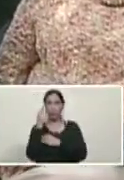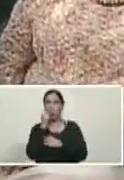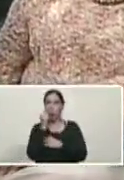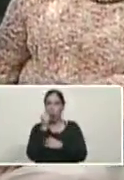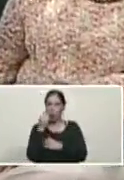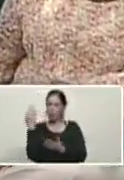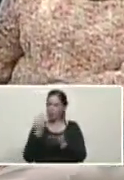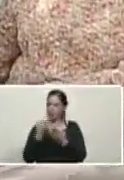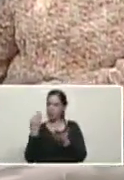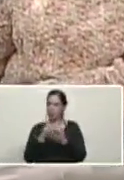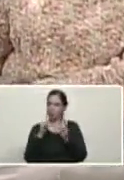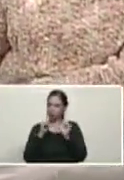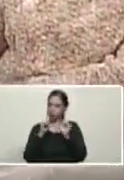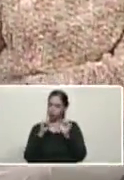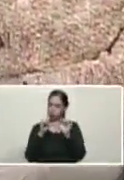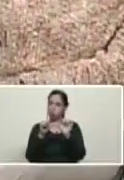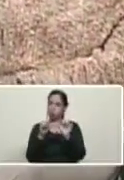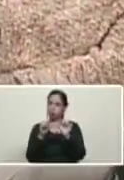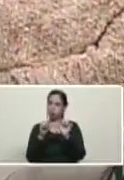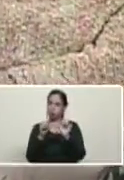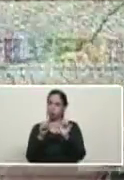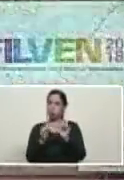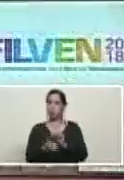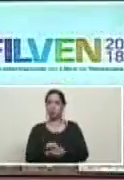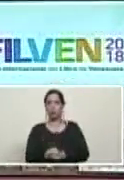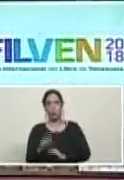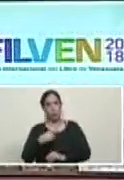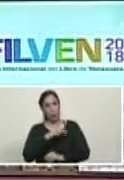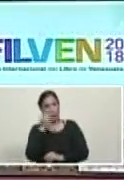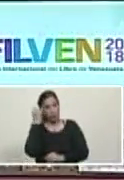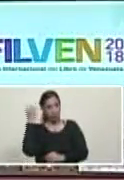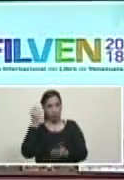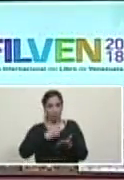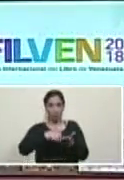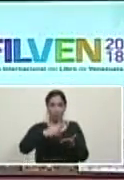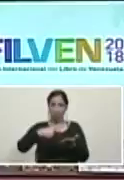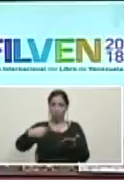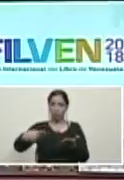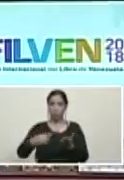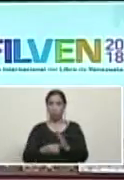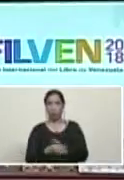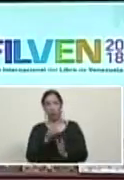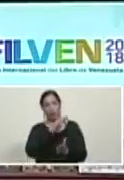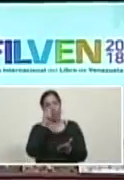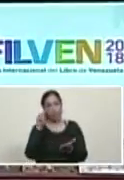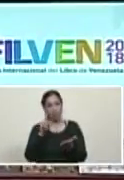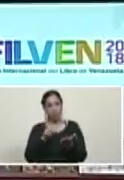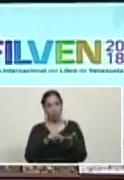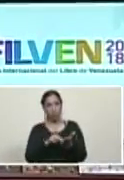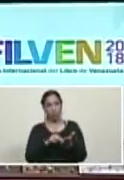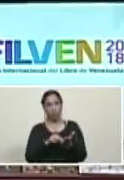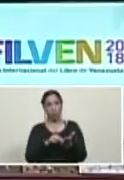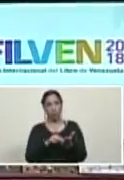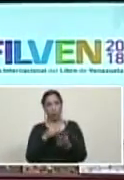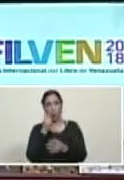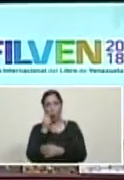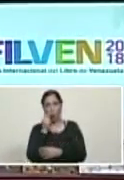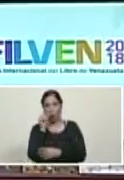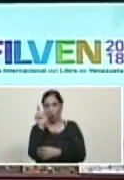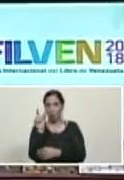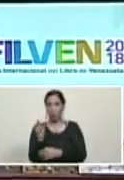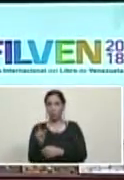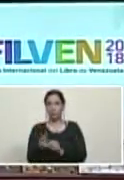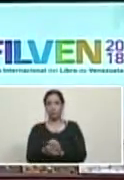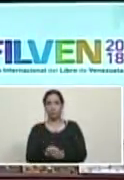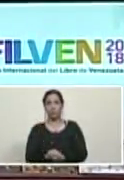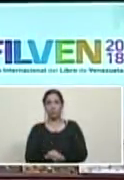presente, siempre consecuente. A nuestros intelectuales, escritores, nacionales Alberto Rodríguez Carucci, Noel